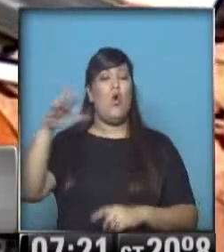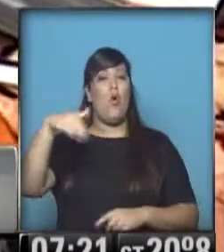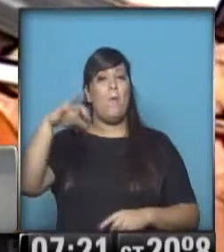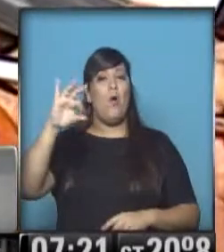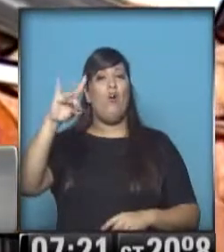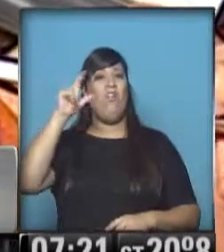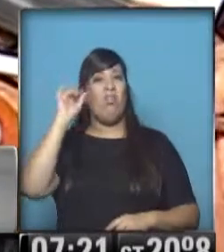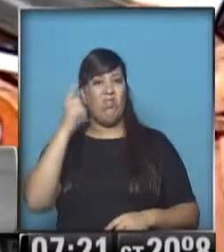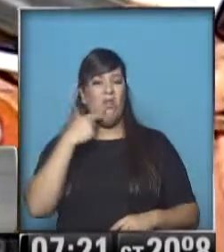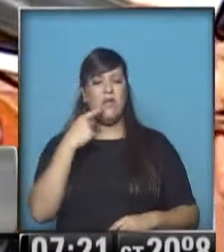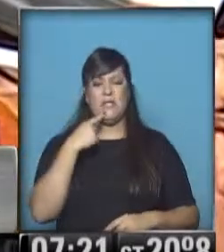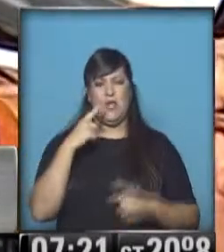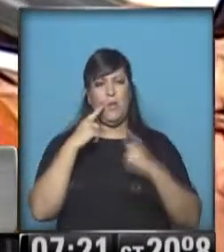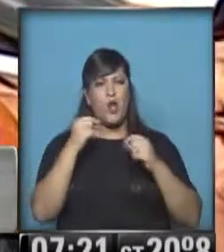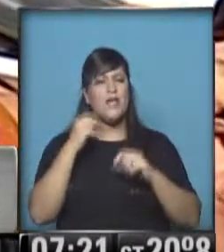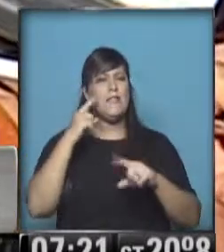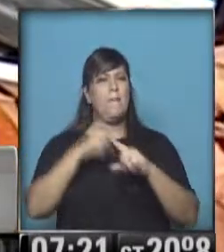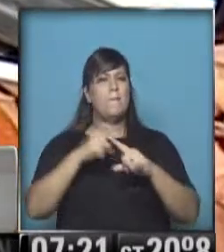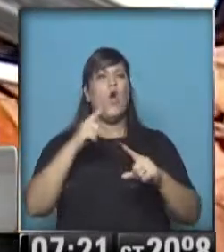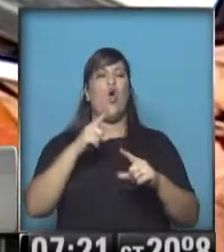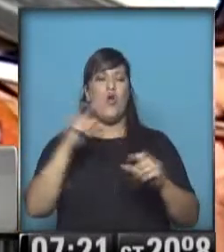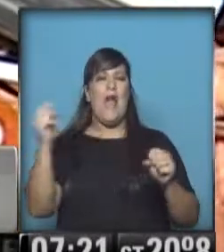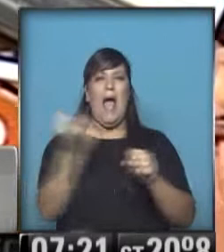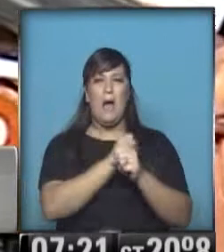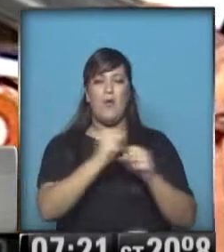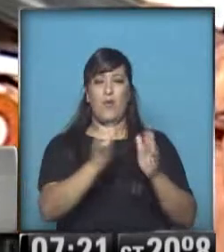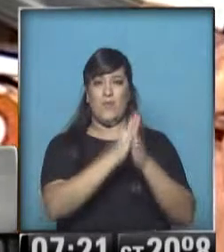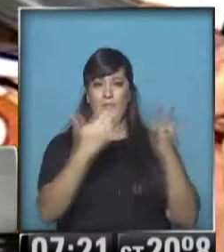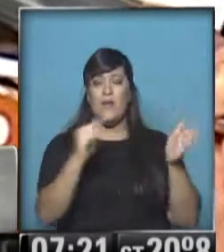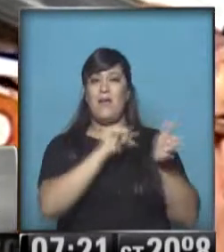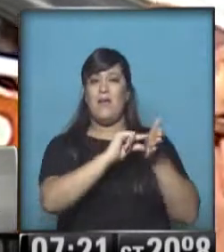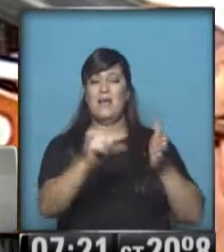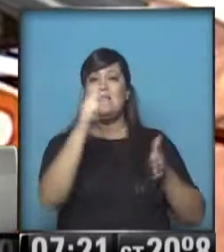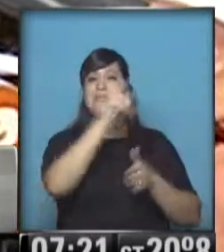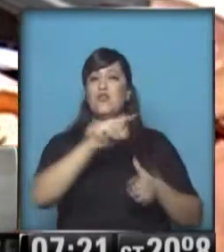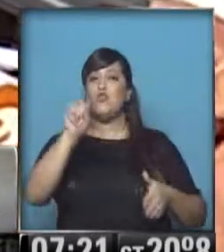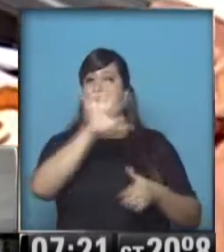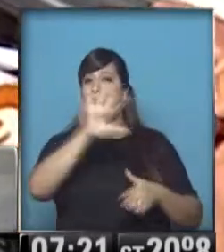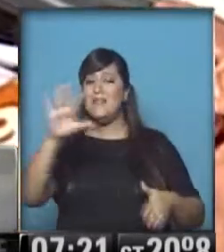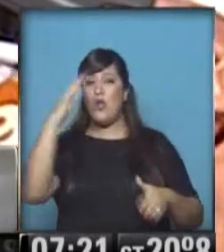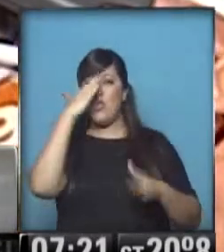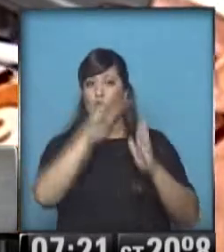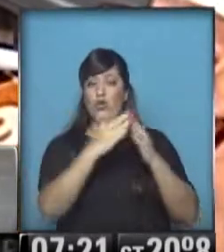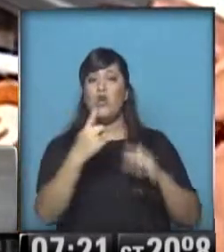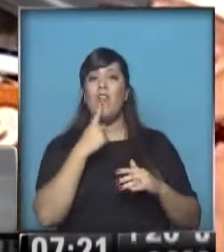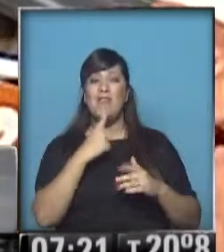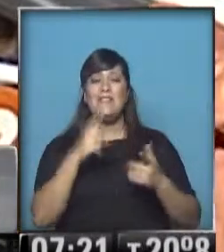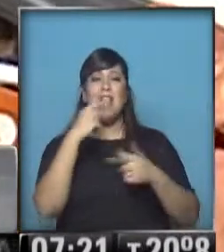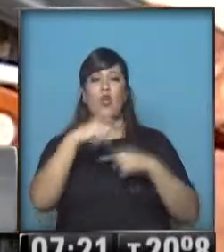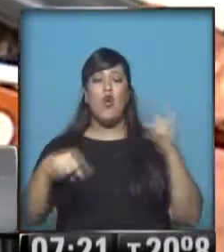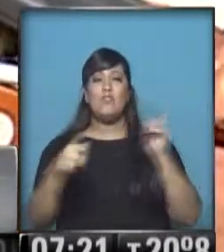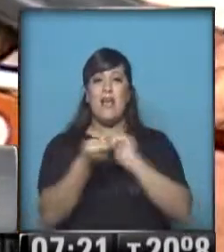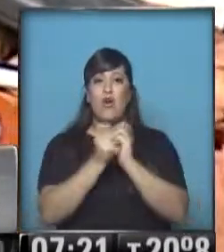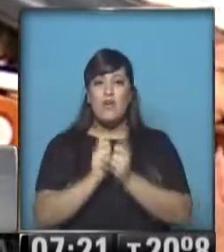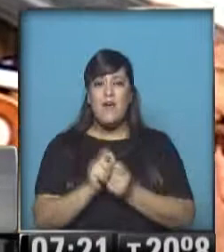cuestionando la sanción de los códigos. El artículo 75, inciso 12 de la Constitución dice que las materias codificables es una